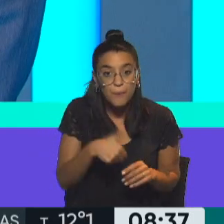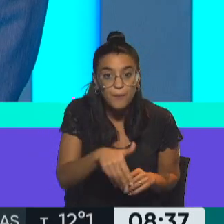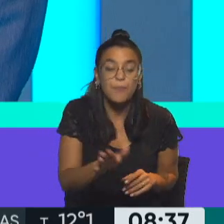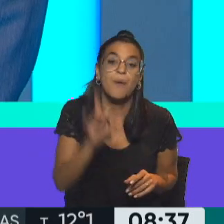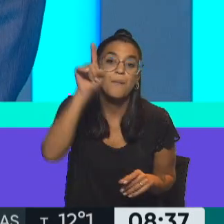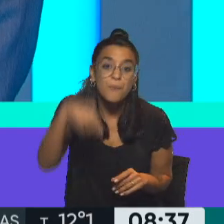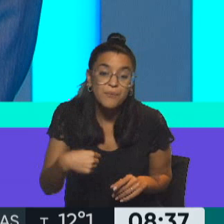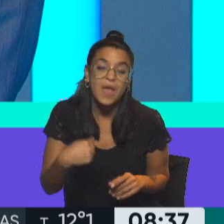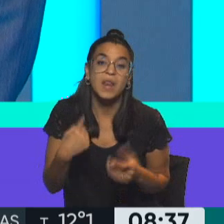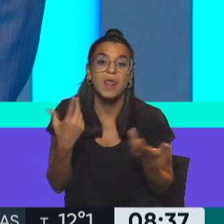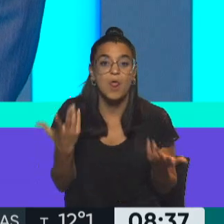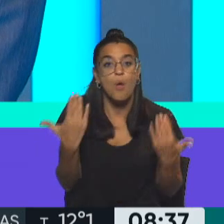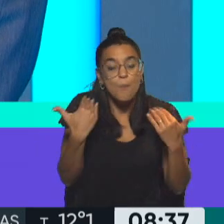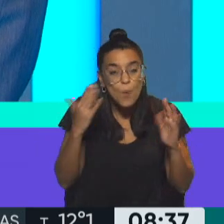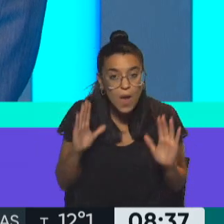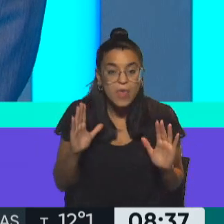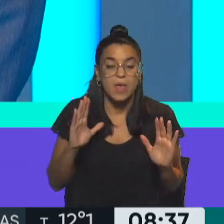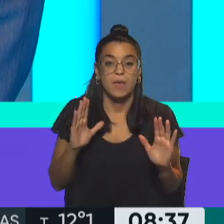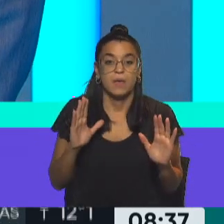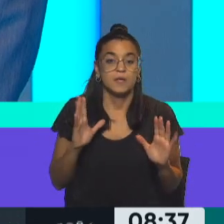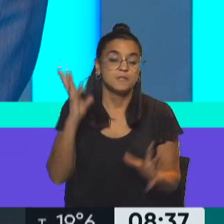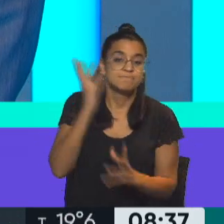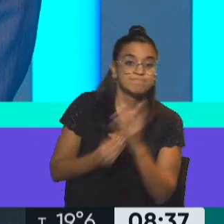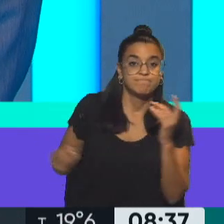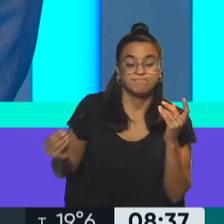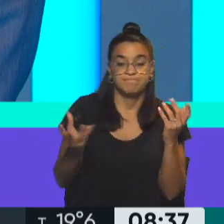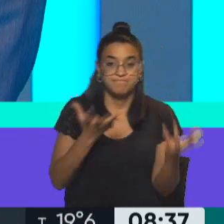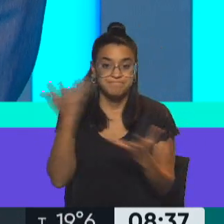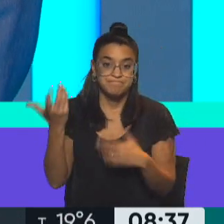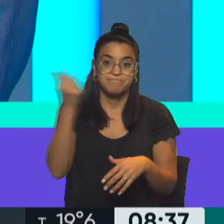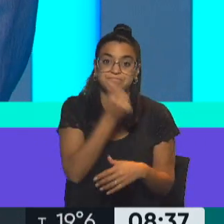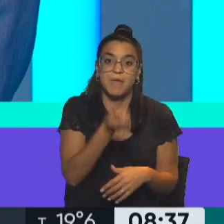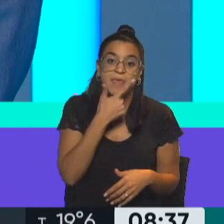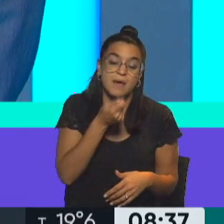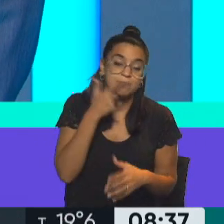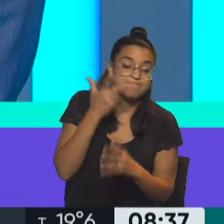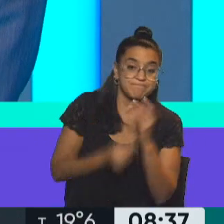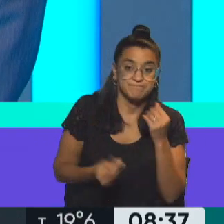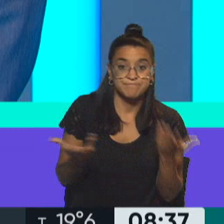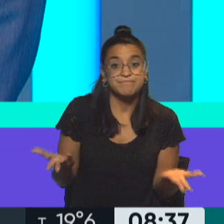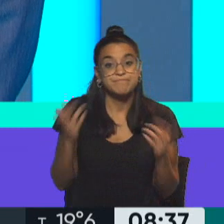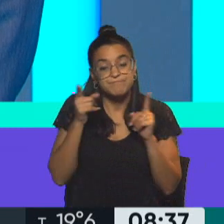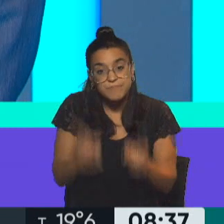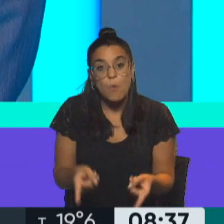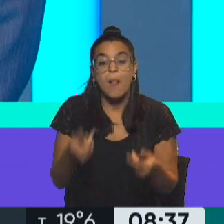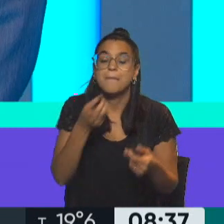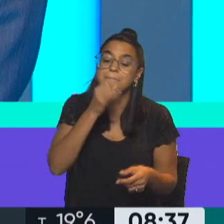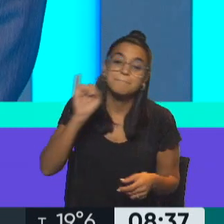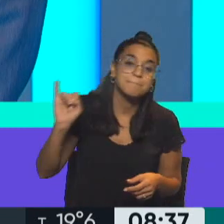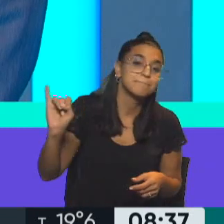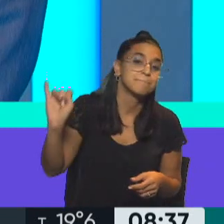eventualmente que pueda fallar algún medicamento etcétera con lo cual sigue siendo el mejor